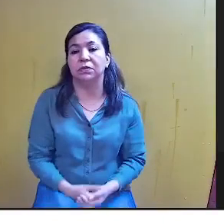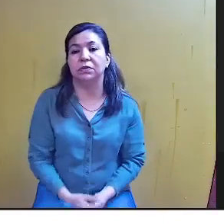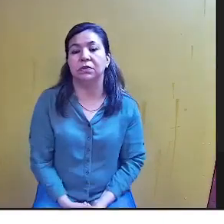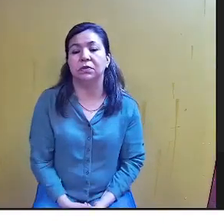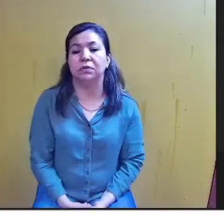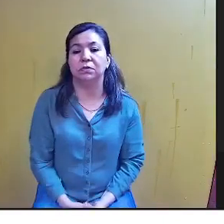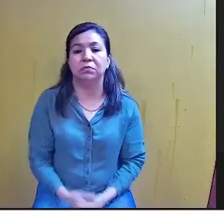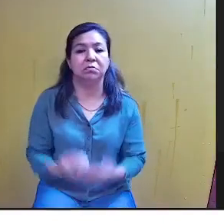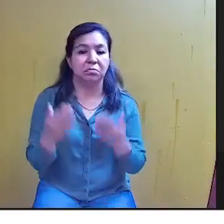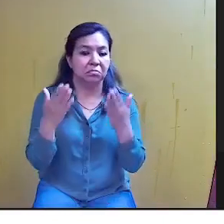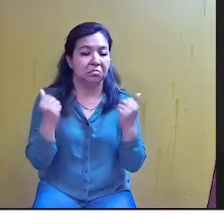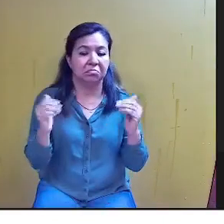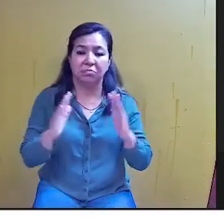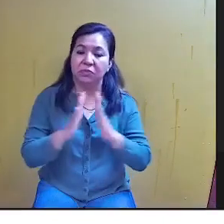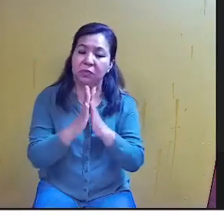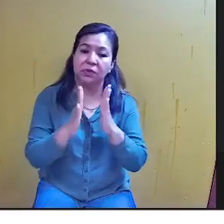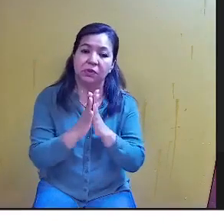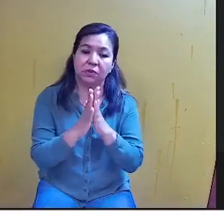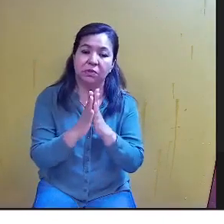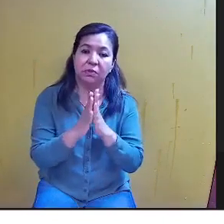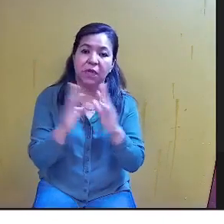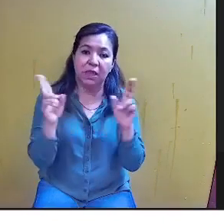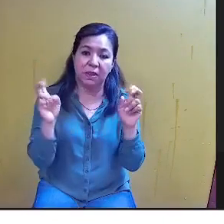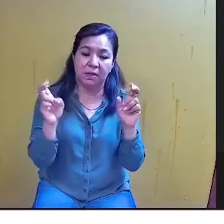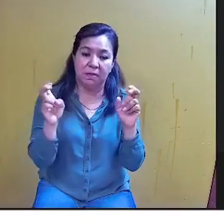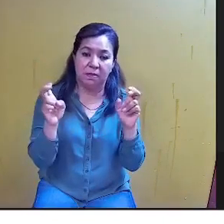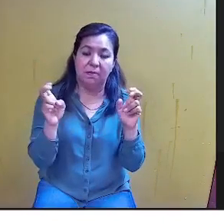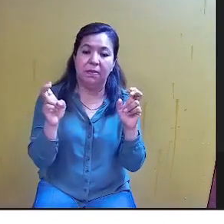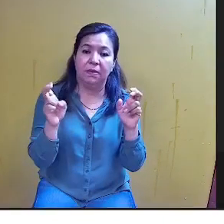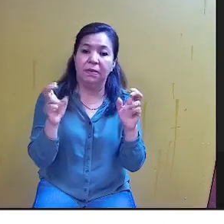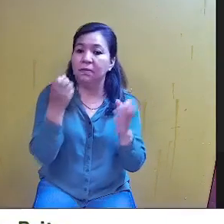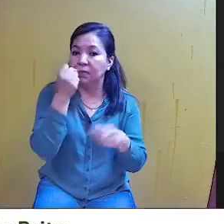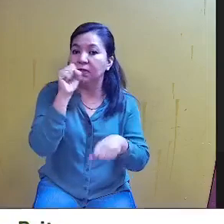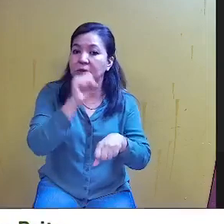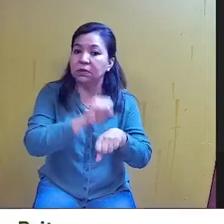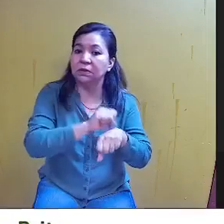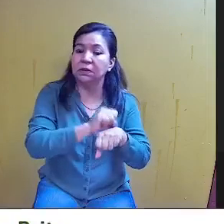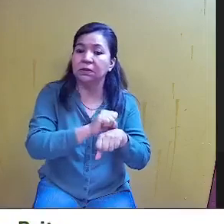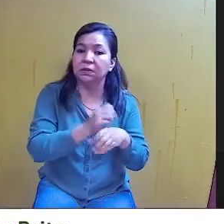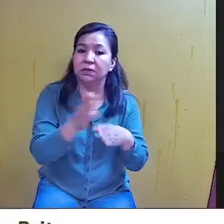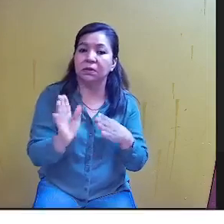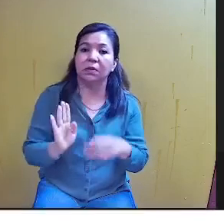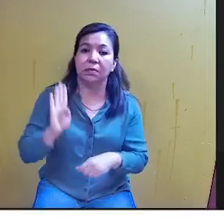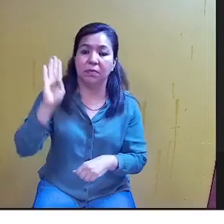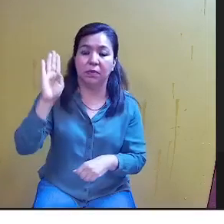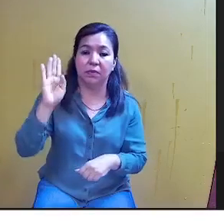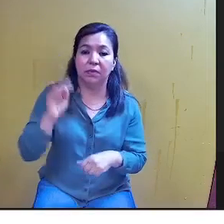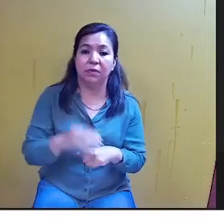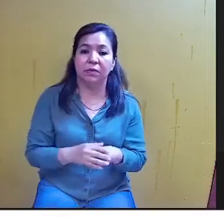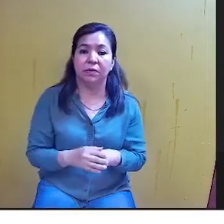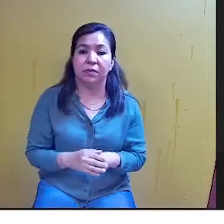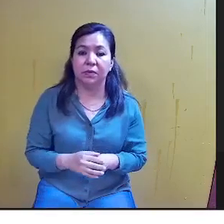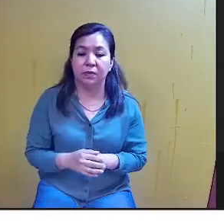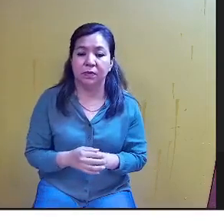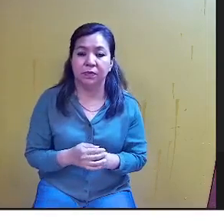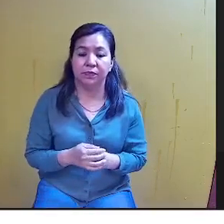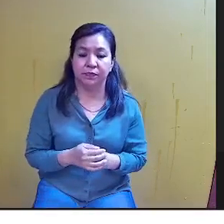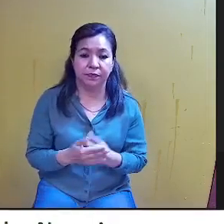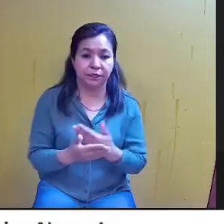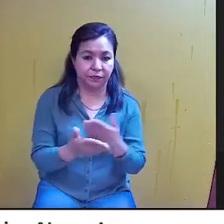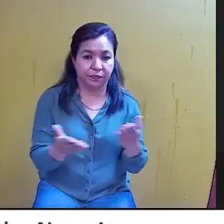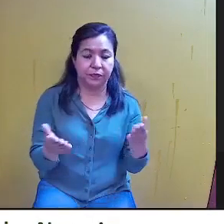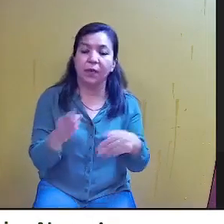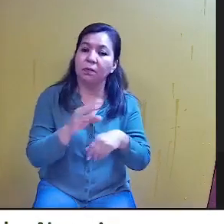No habiendo participaciones al respecto, señor secretario general de acuerdos, tome la votación, por favor. Con su